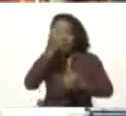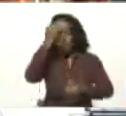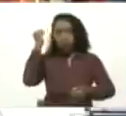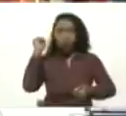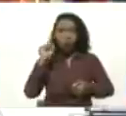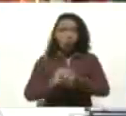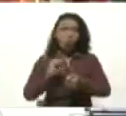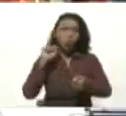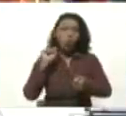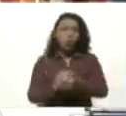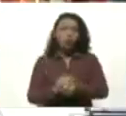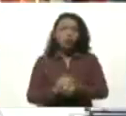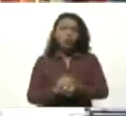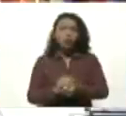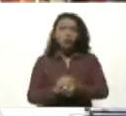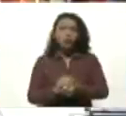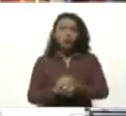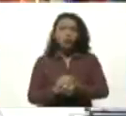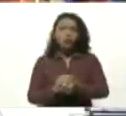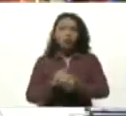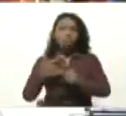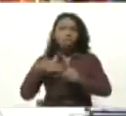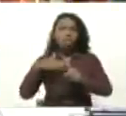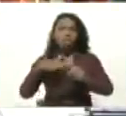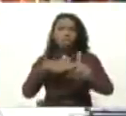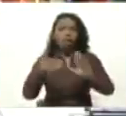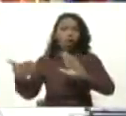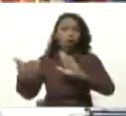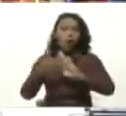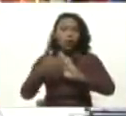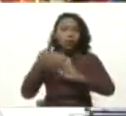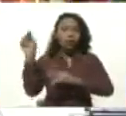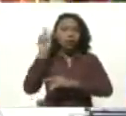brutalmente la persecución contra Venezuela,